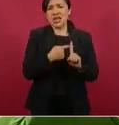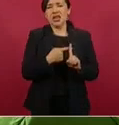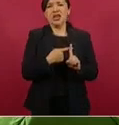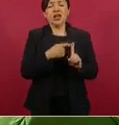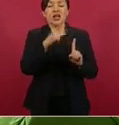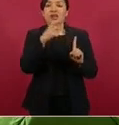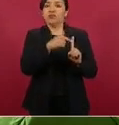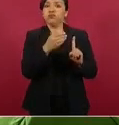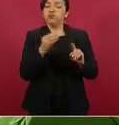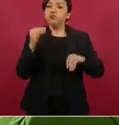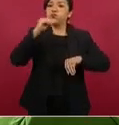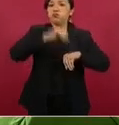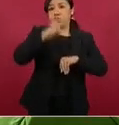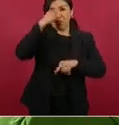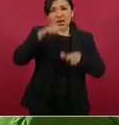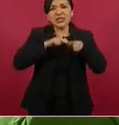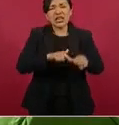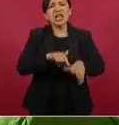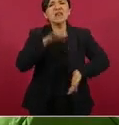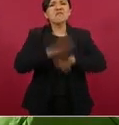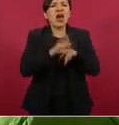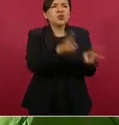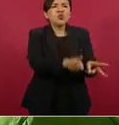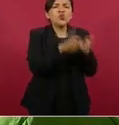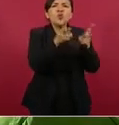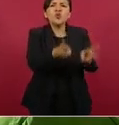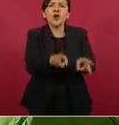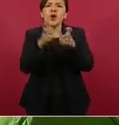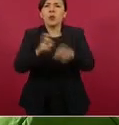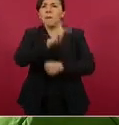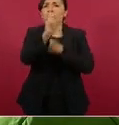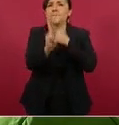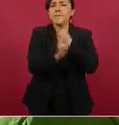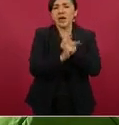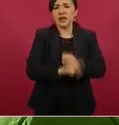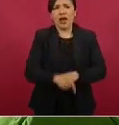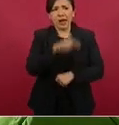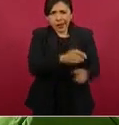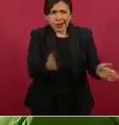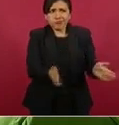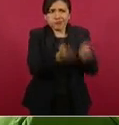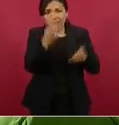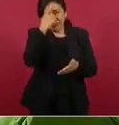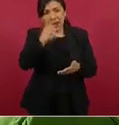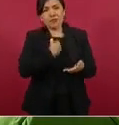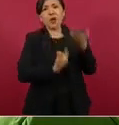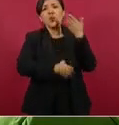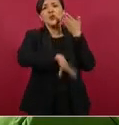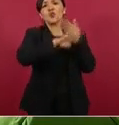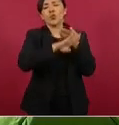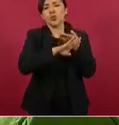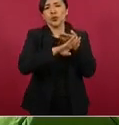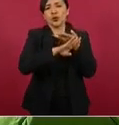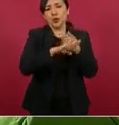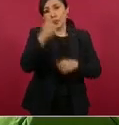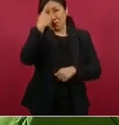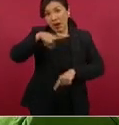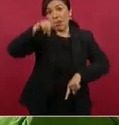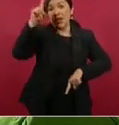encumbraron para seguirse devorando al país y a quien lanzan en mi contra para